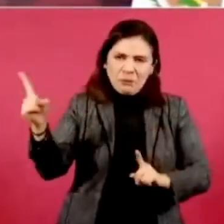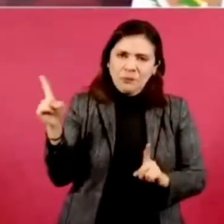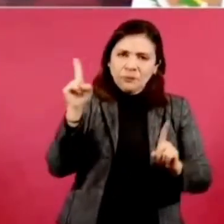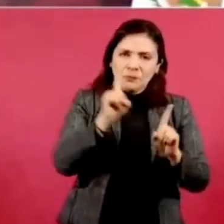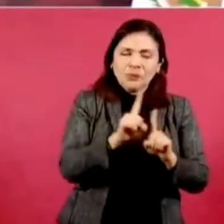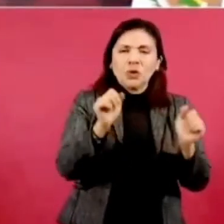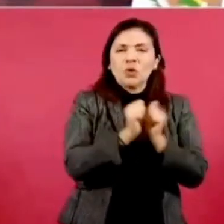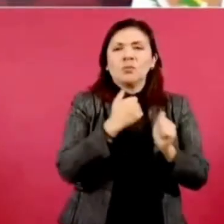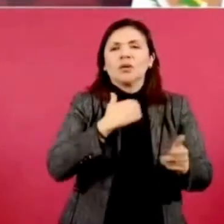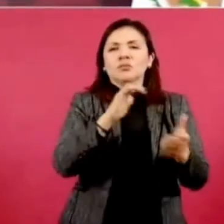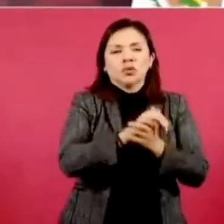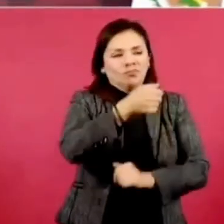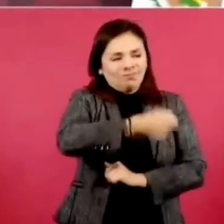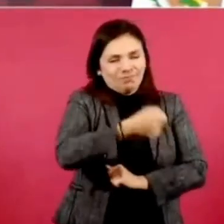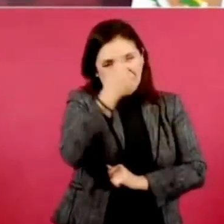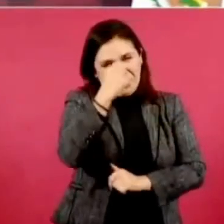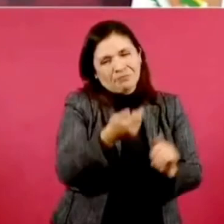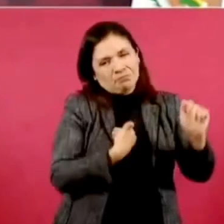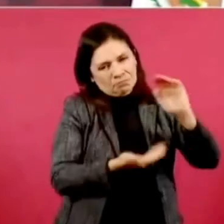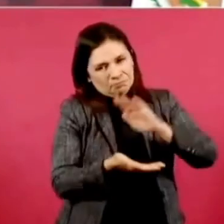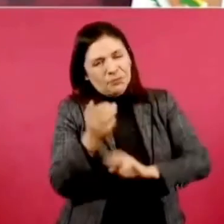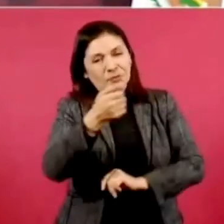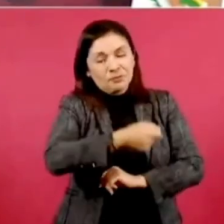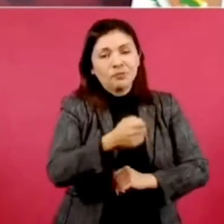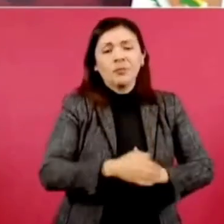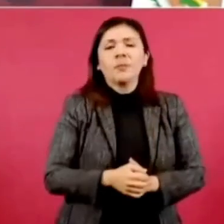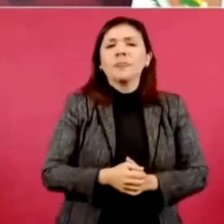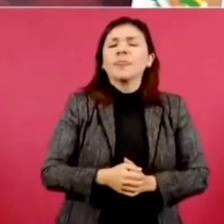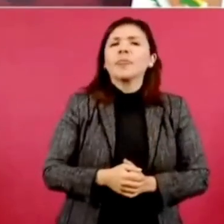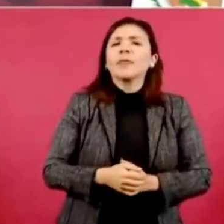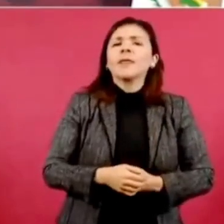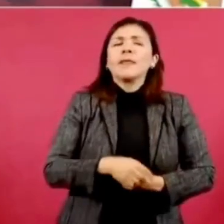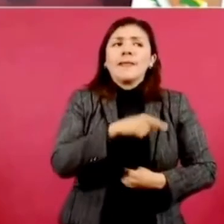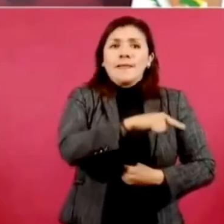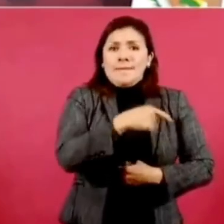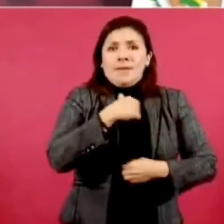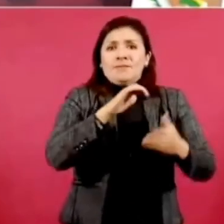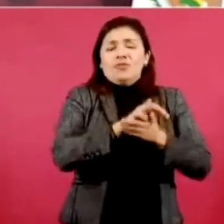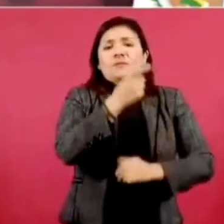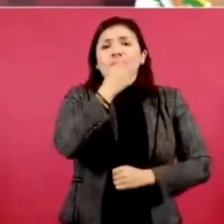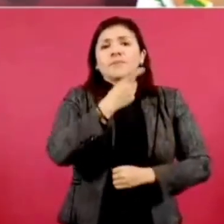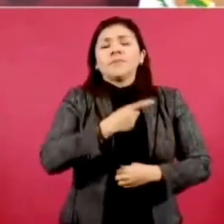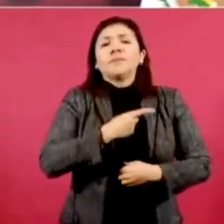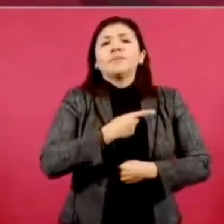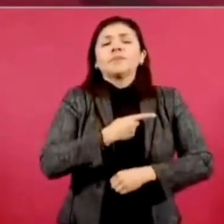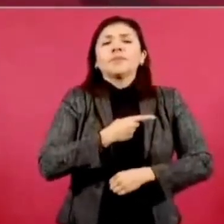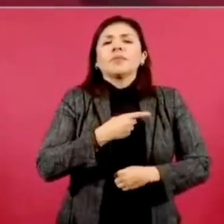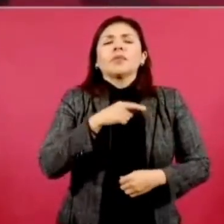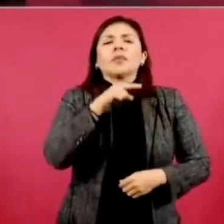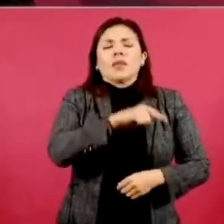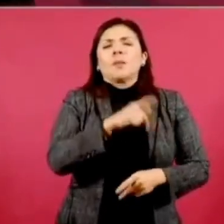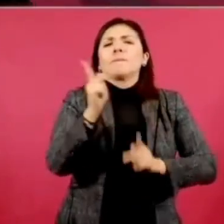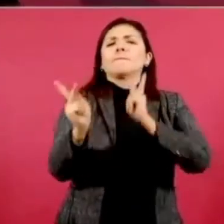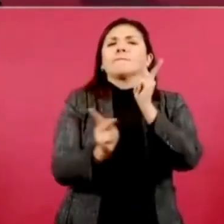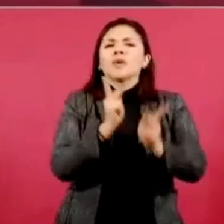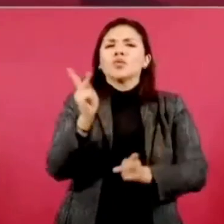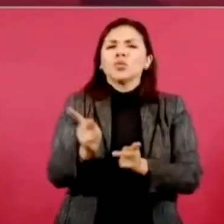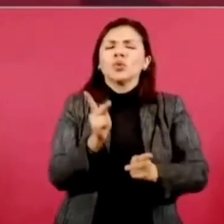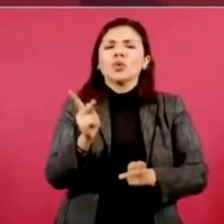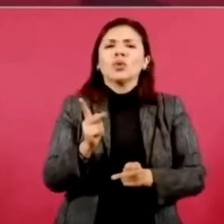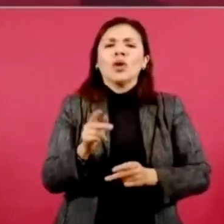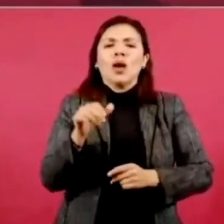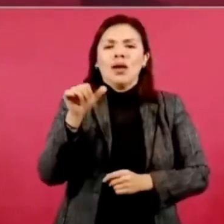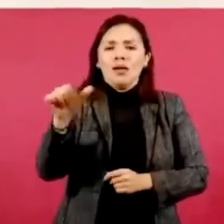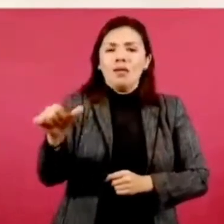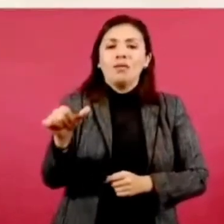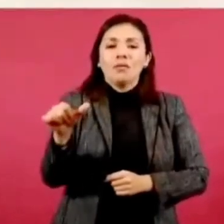un gran embajador. Y me platicaba a Beatriz que le preguntó, porque